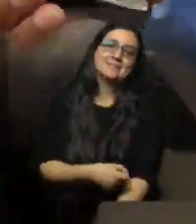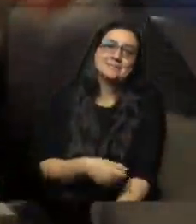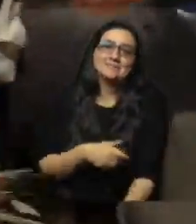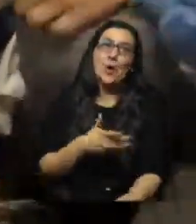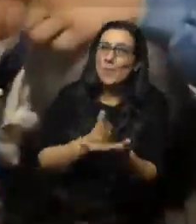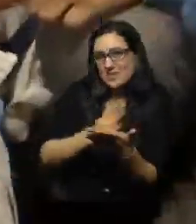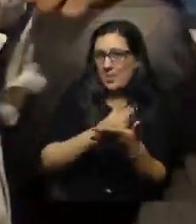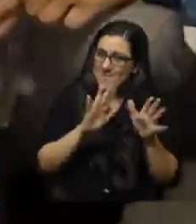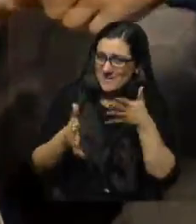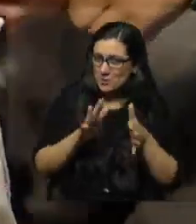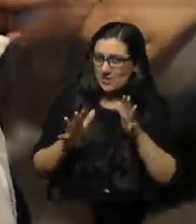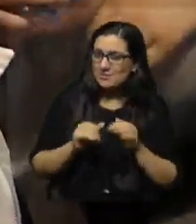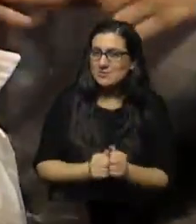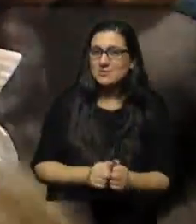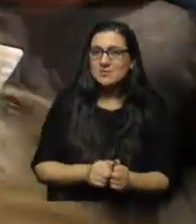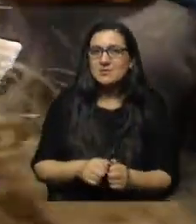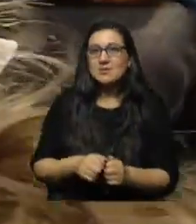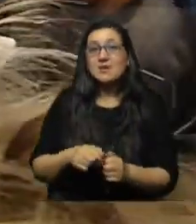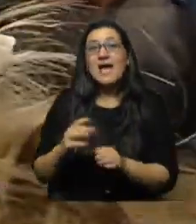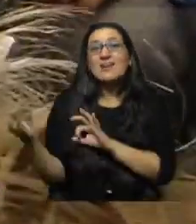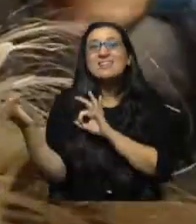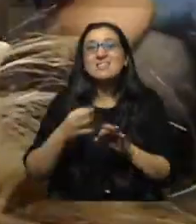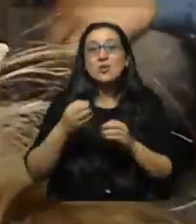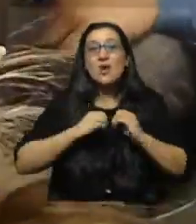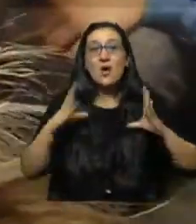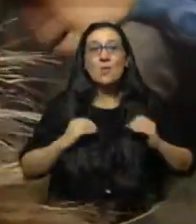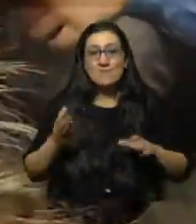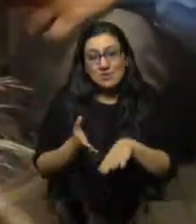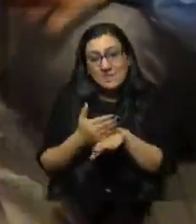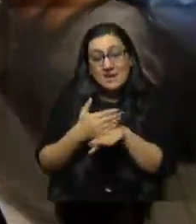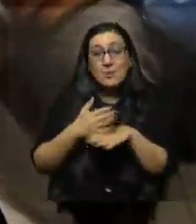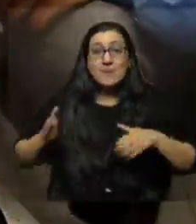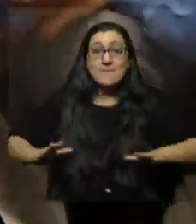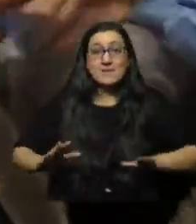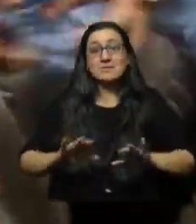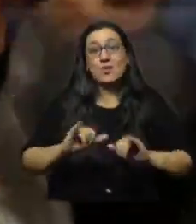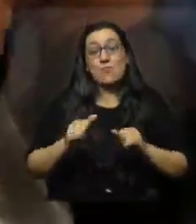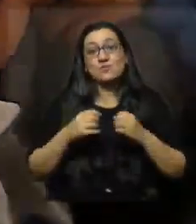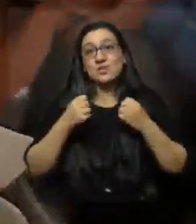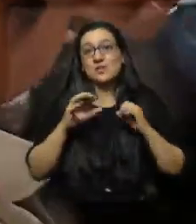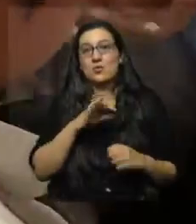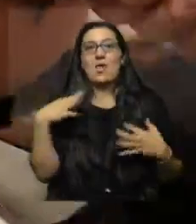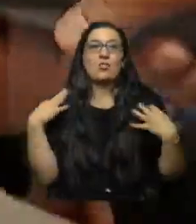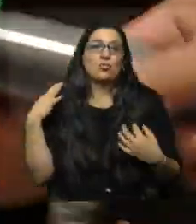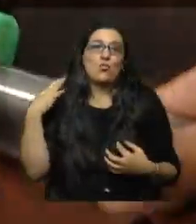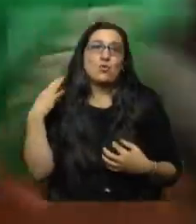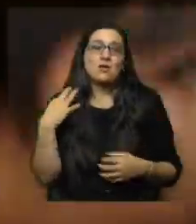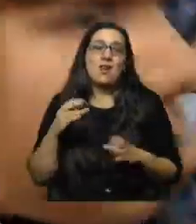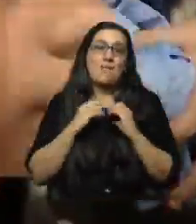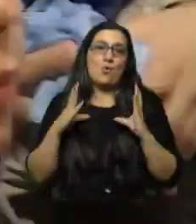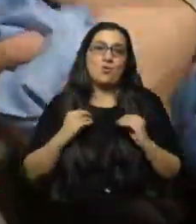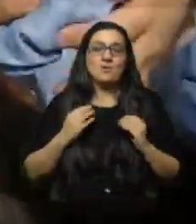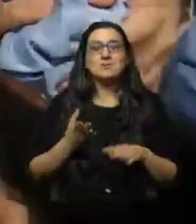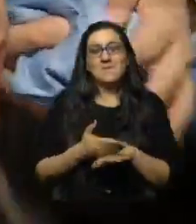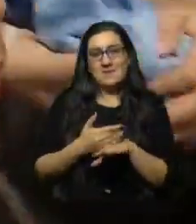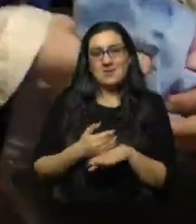medio. Entre medio. ¿A qué hora vino a la escuela? Vino muy temprano para prepararse. Obviamente lo vemos con la túnica y la monia. Temprano. Bien, se